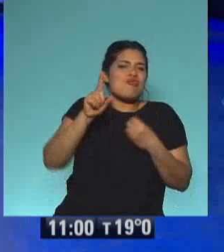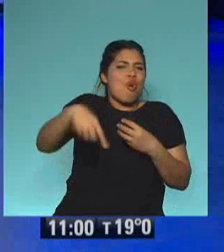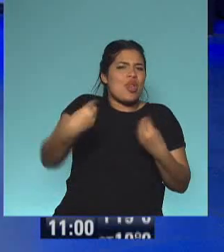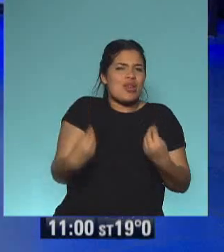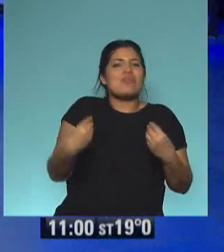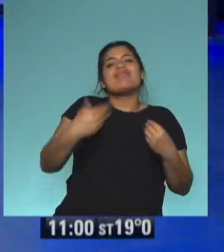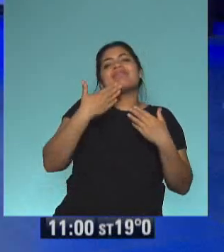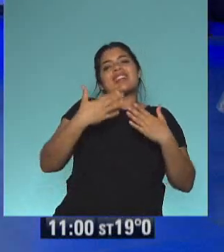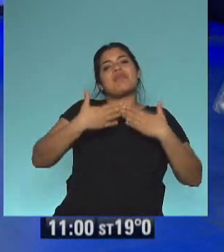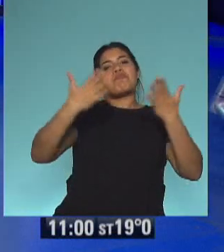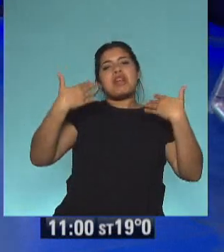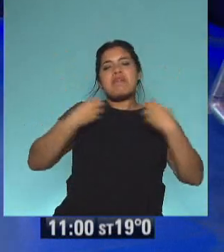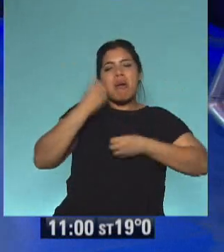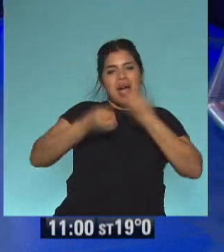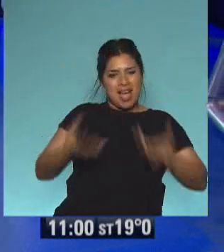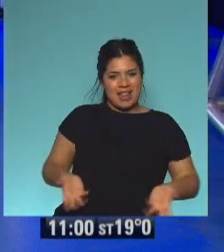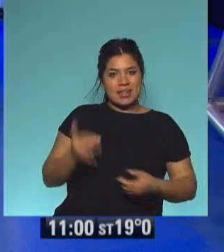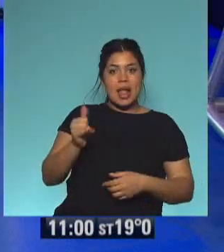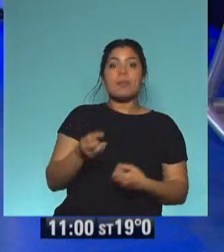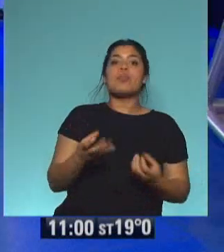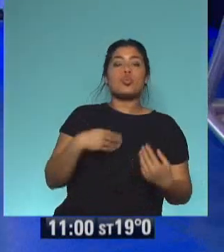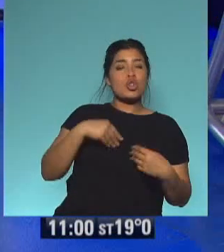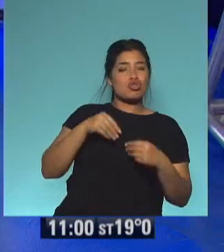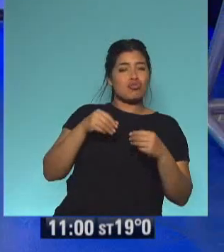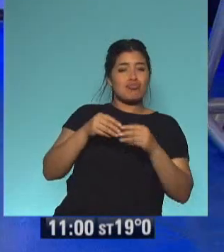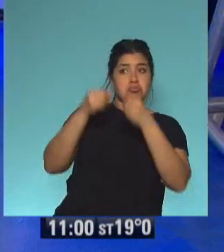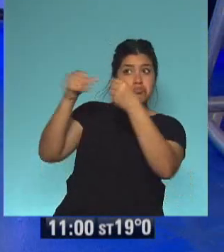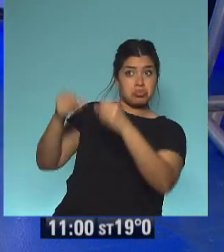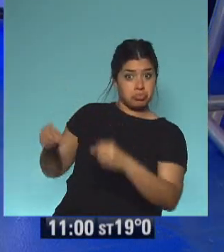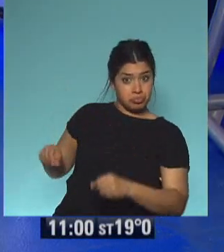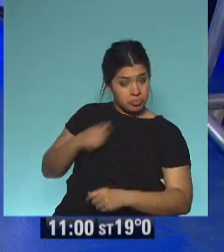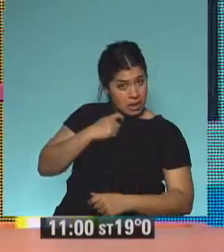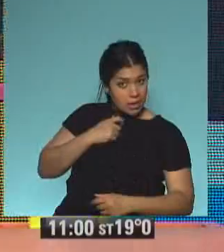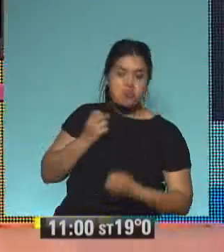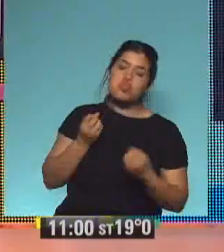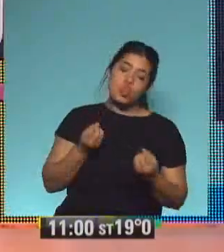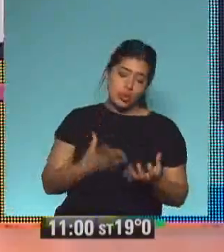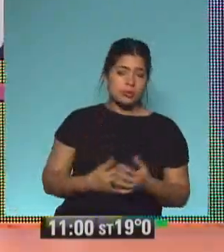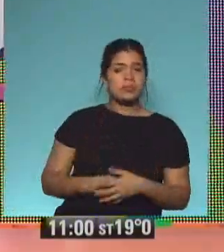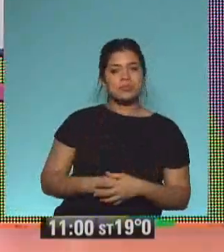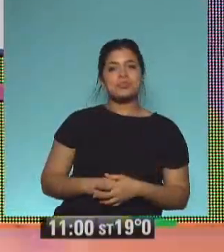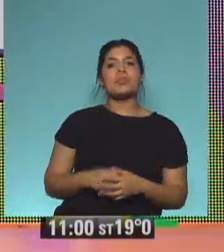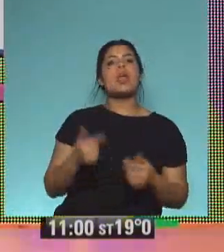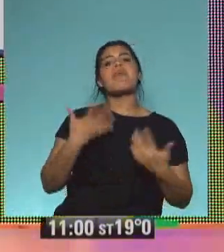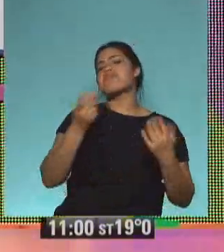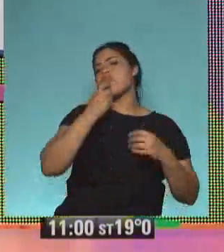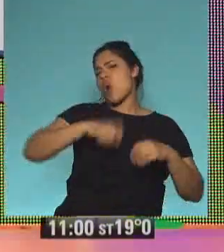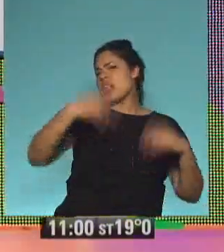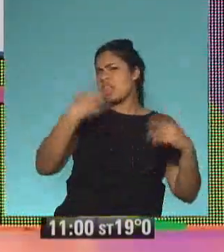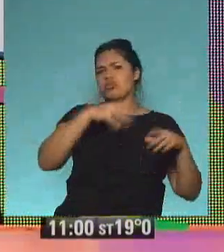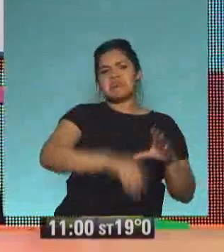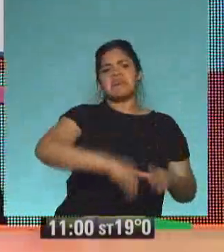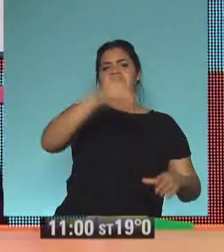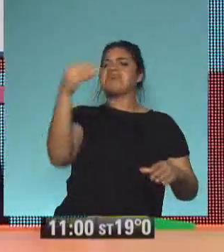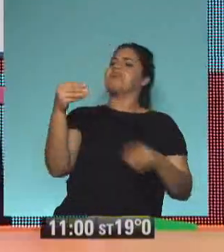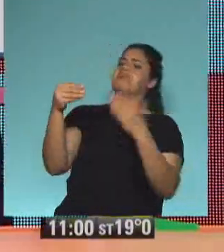Sí, es verdad, al aire libre. ¿Las vas a querer pegar? Bueno, las voy a pegar. No, yo te preparo. Voy a empezar. Voy a sacar palabras al azar, sí, y vemos y vamos